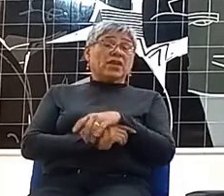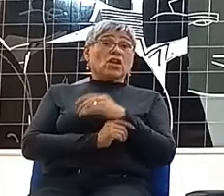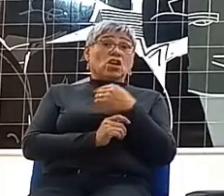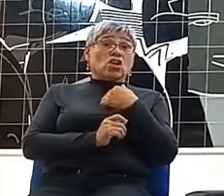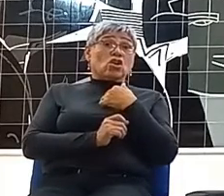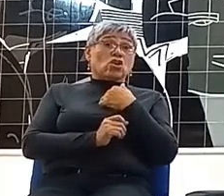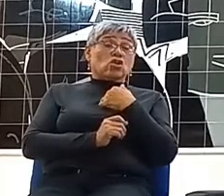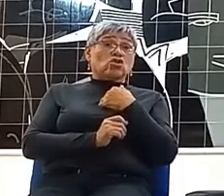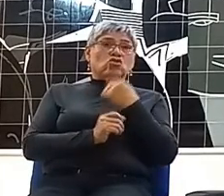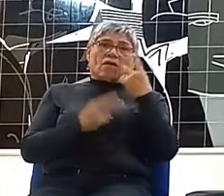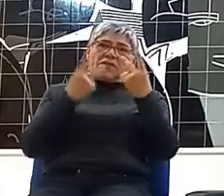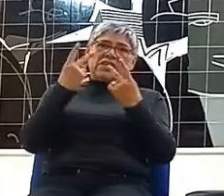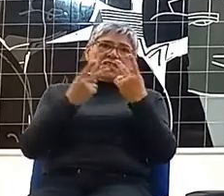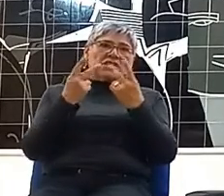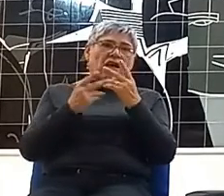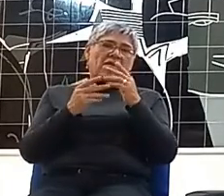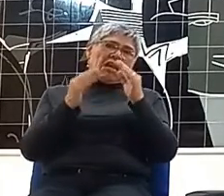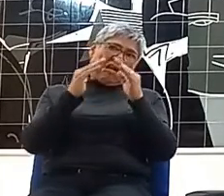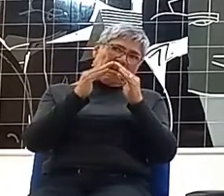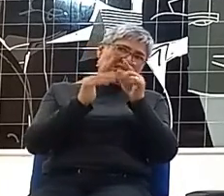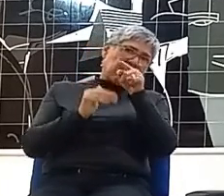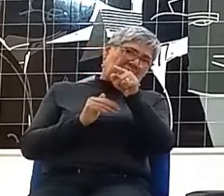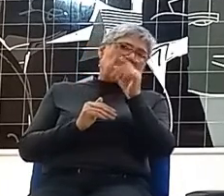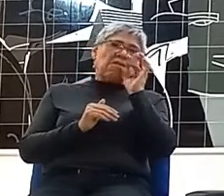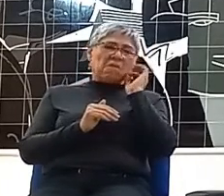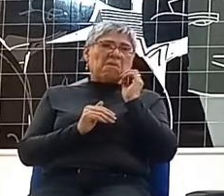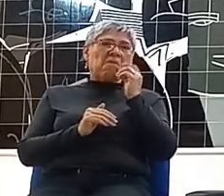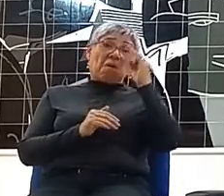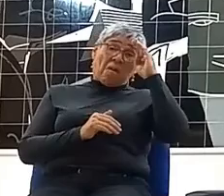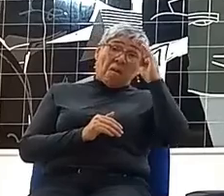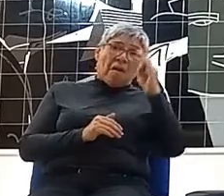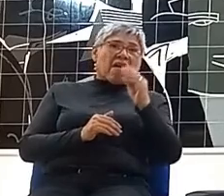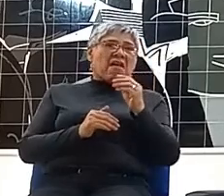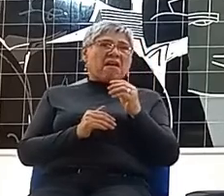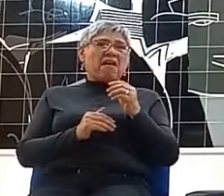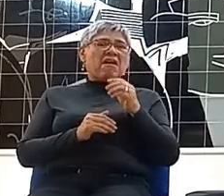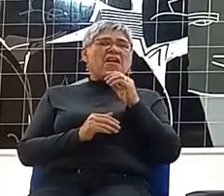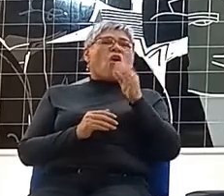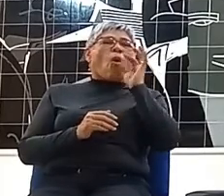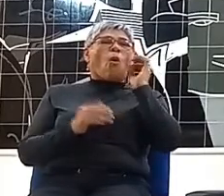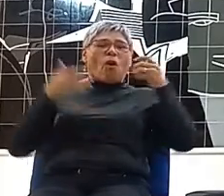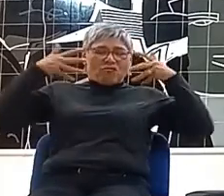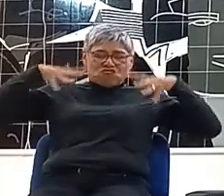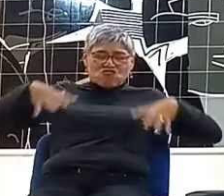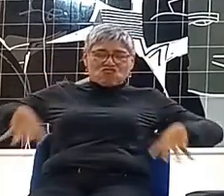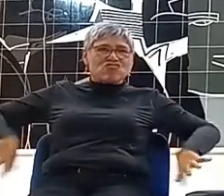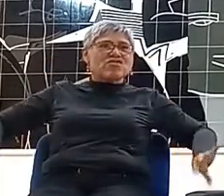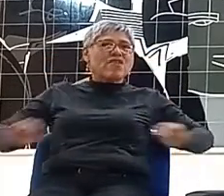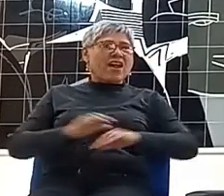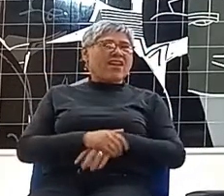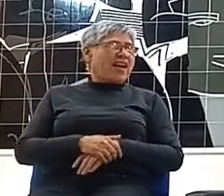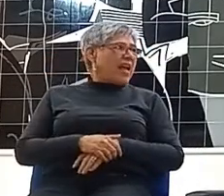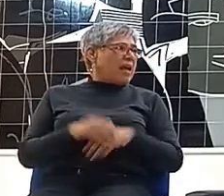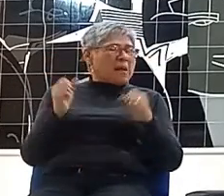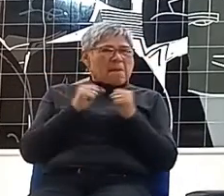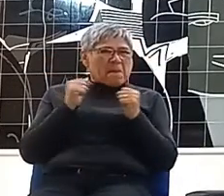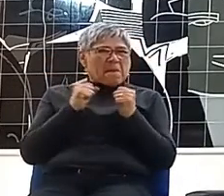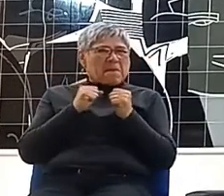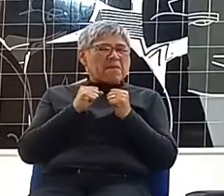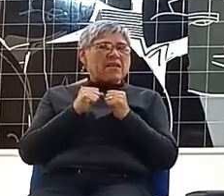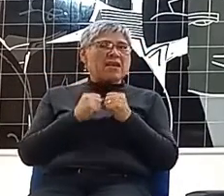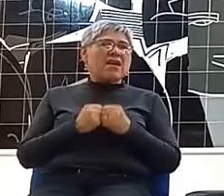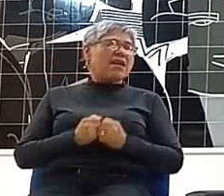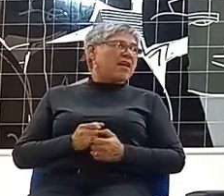visitaba la casa de don Rafael, subía donde el viejo Rafael usaba ruana, en una ciudad más fría, un